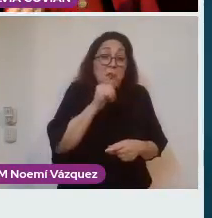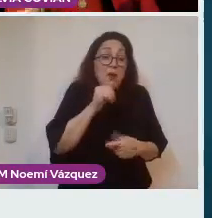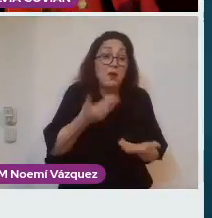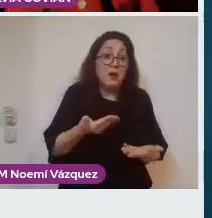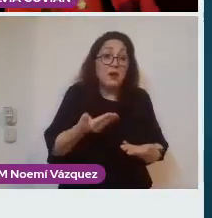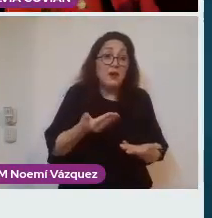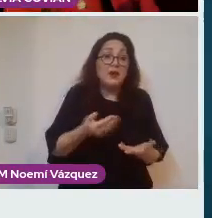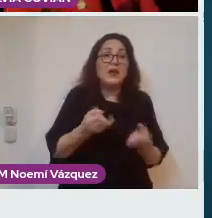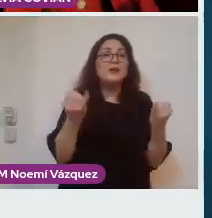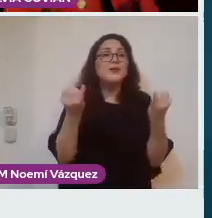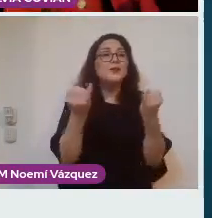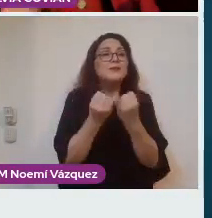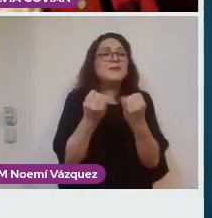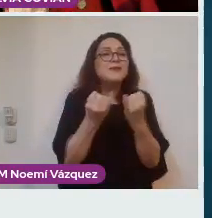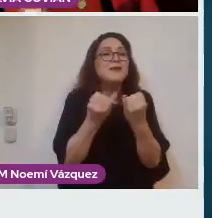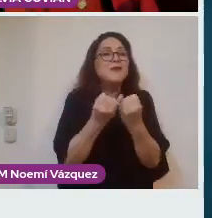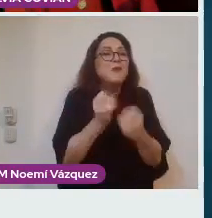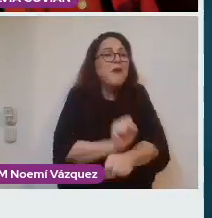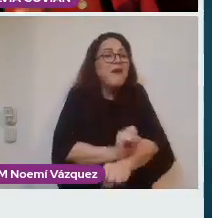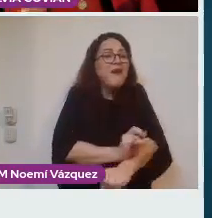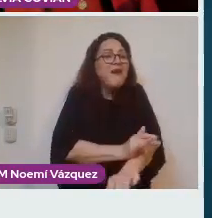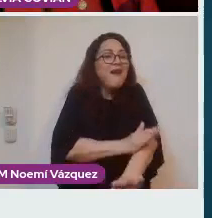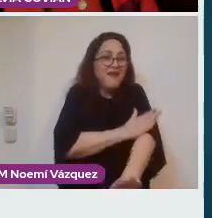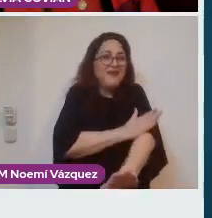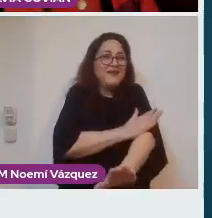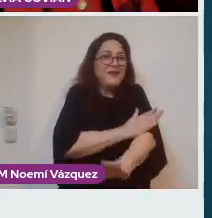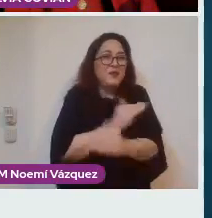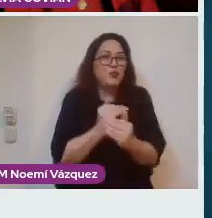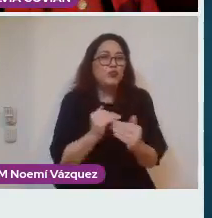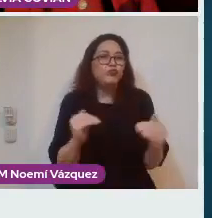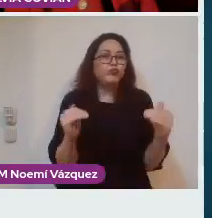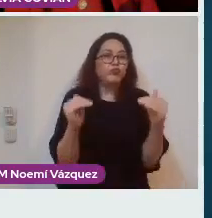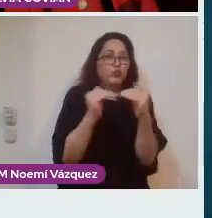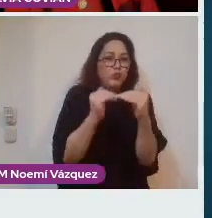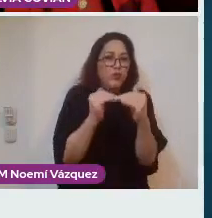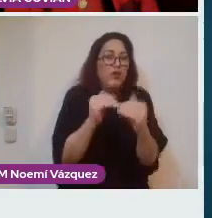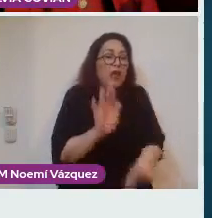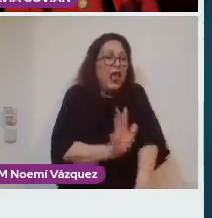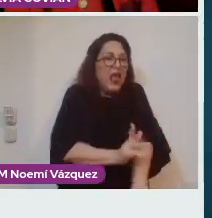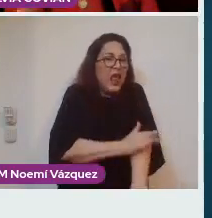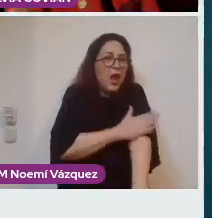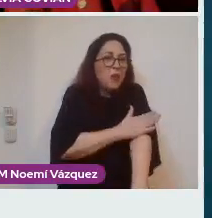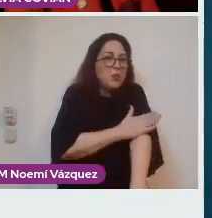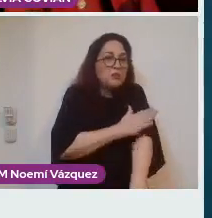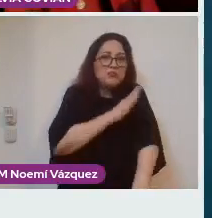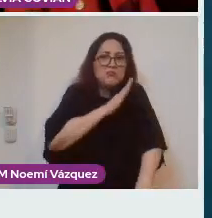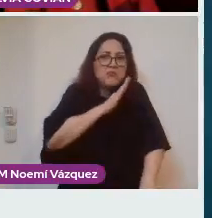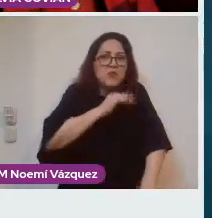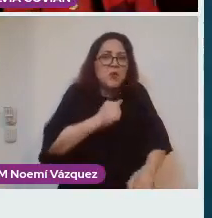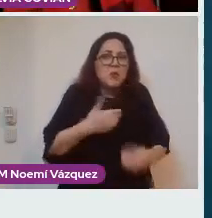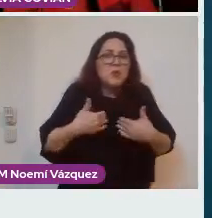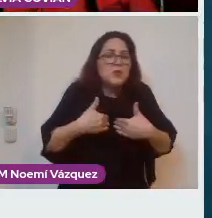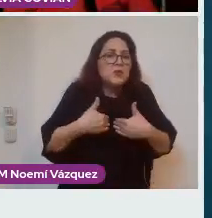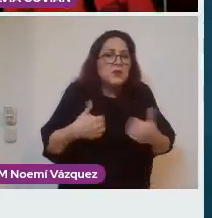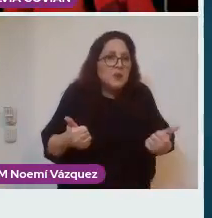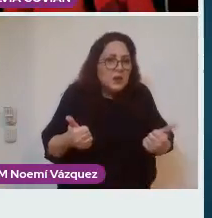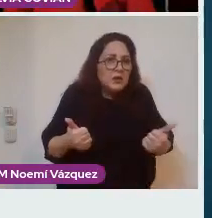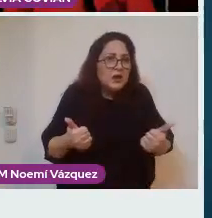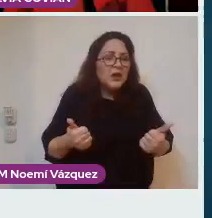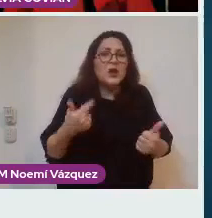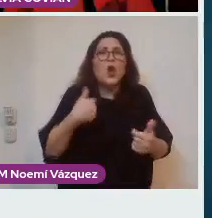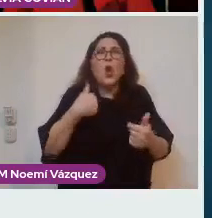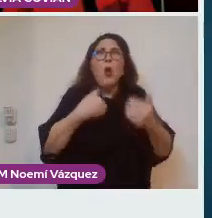lleno, o comer cantidades de alimentos cuando no se siente hambre físicamente. Comer solo